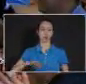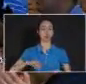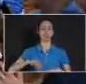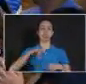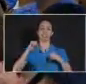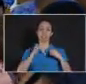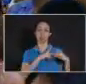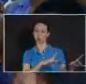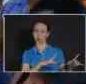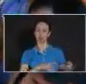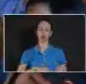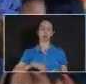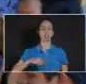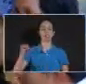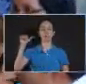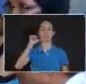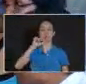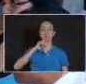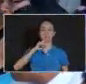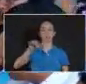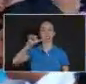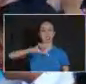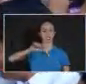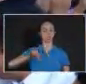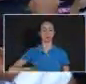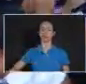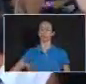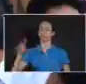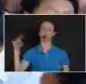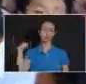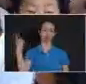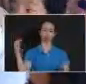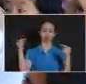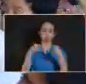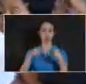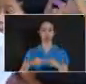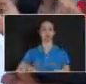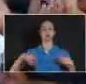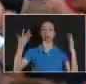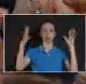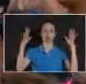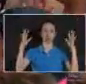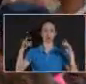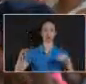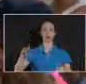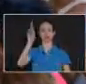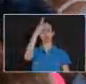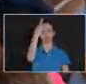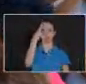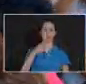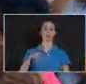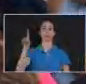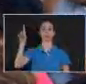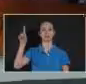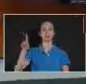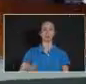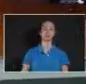lo contrario. Denle un aplauso bien fuerte al Rey. Dios mío, me faltan 4 minutos, pero espéreme un rato.